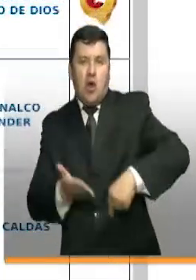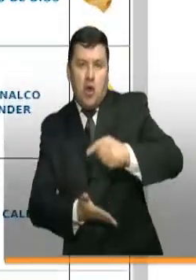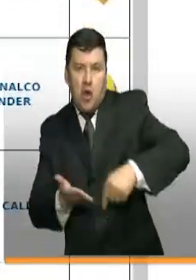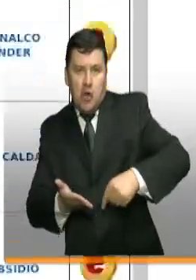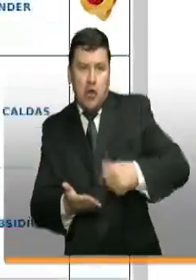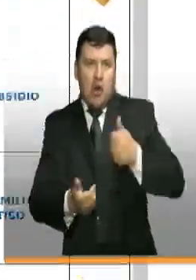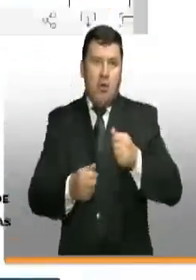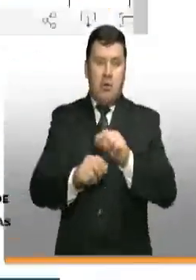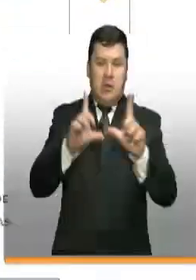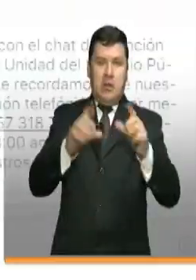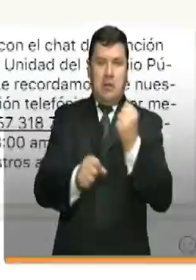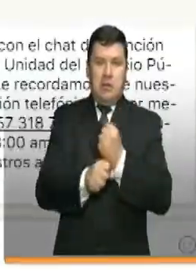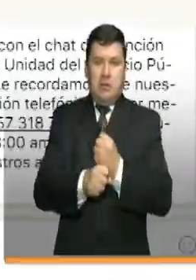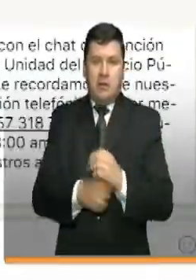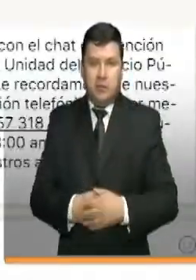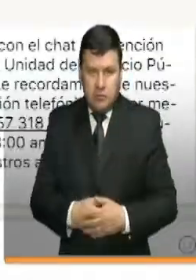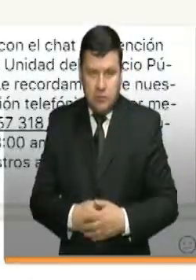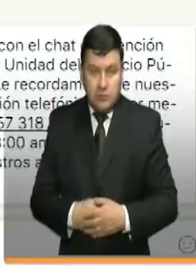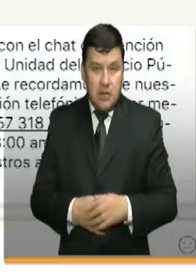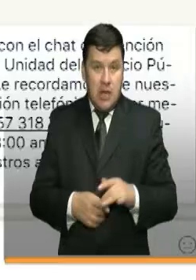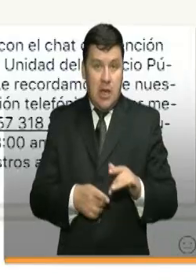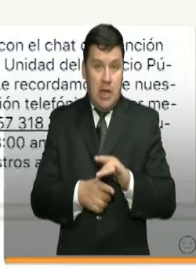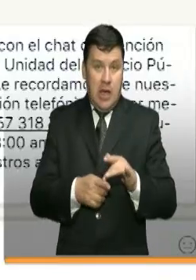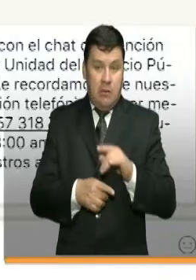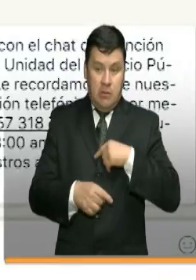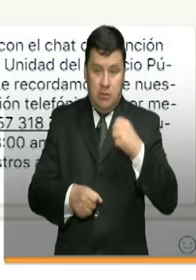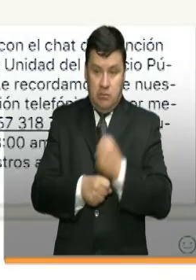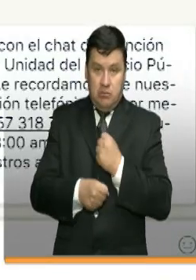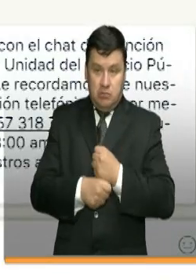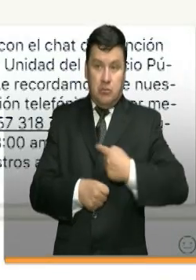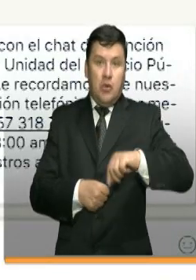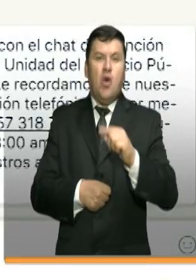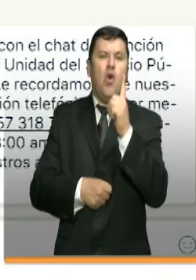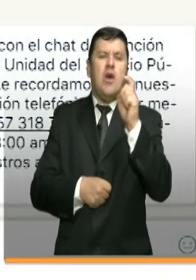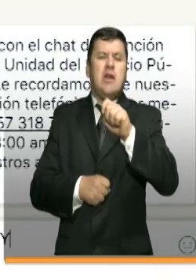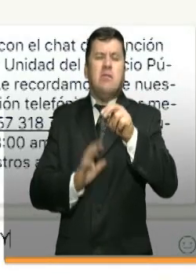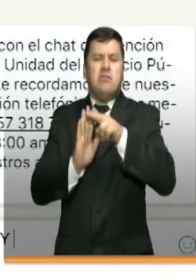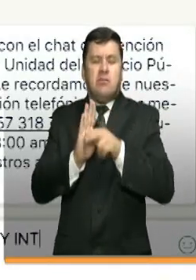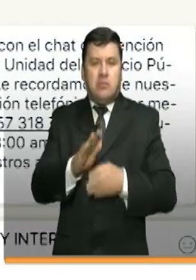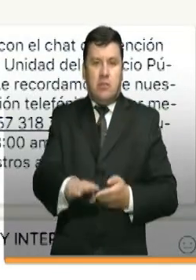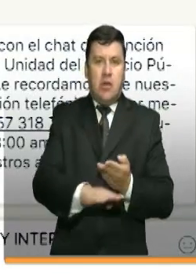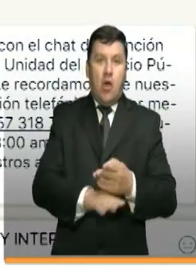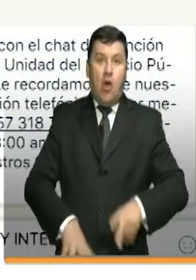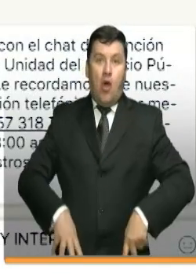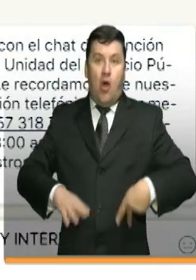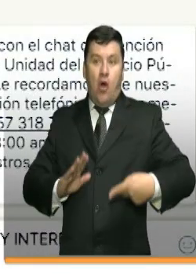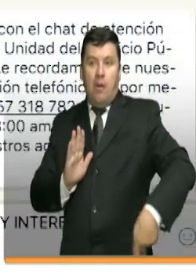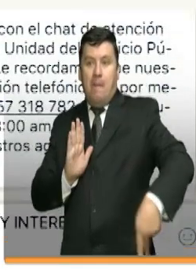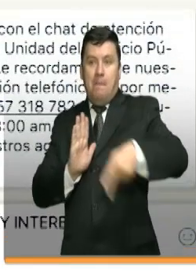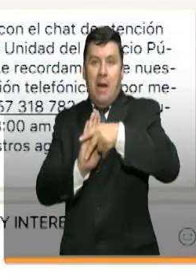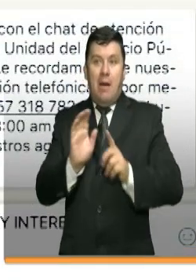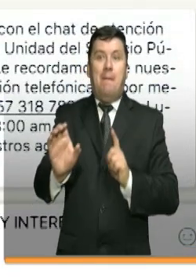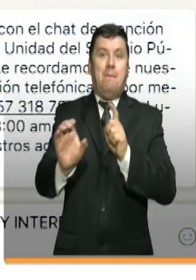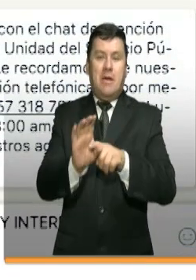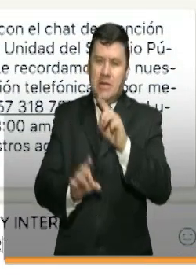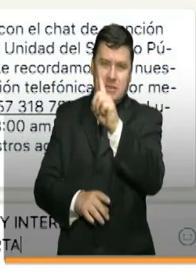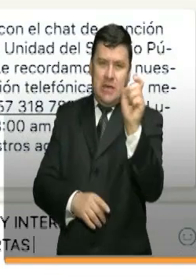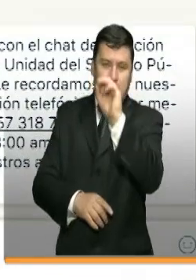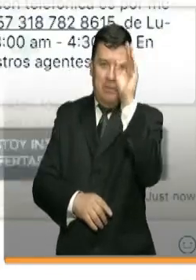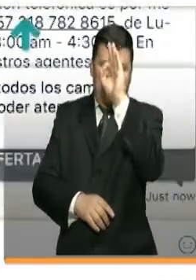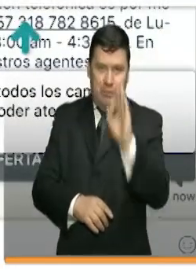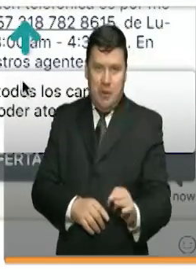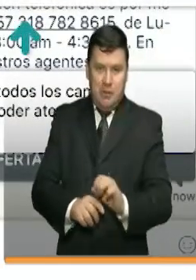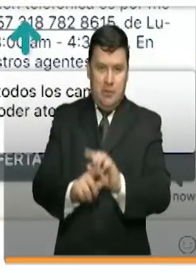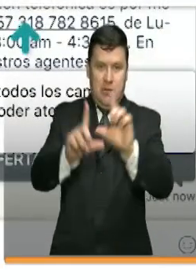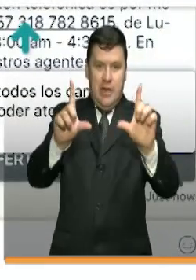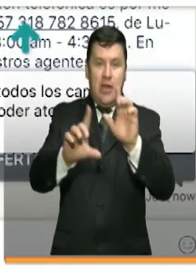opción para teletrabajo. Para aplicar a las vacantes de la bolsa, el único requisito es tener la hoja de vida registrada al 100% en el